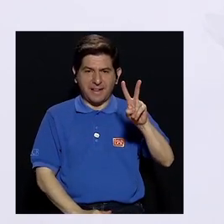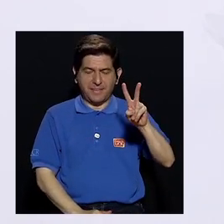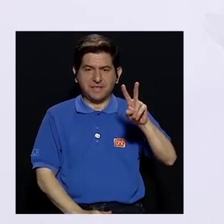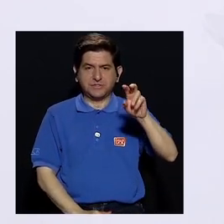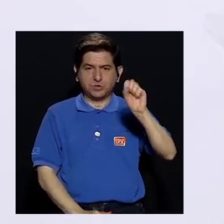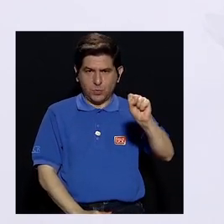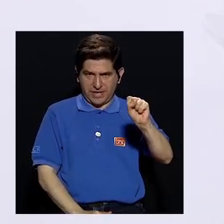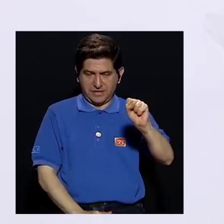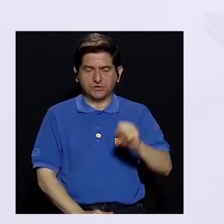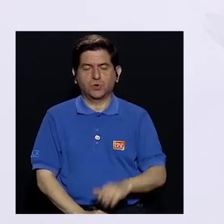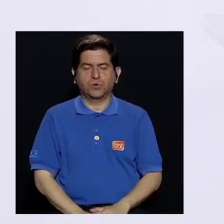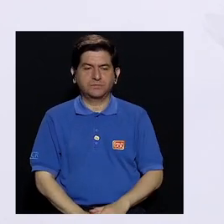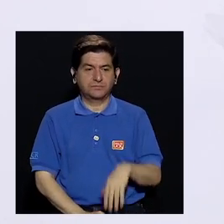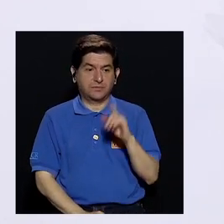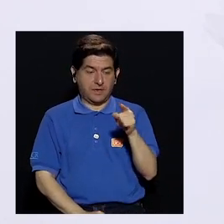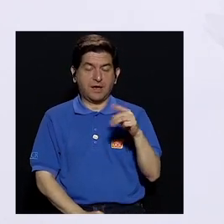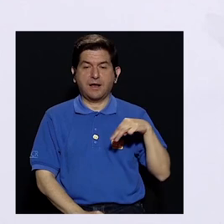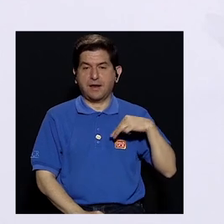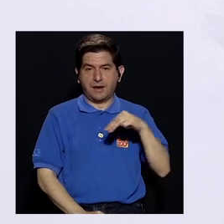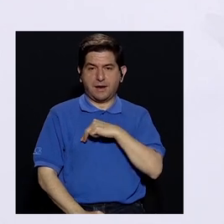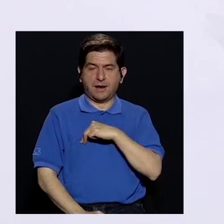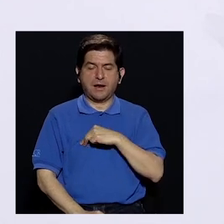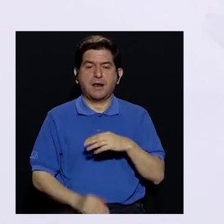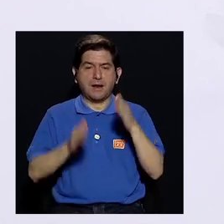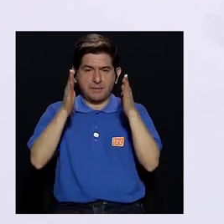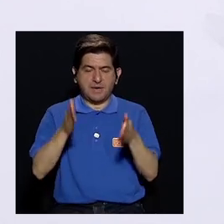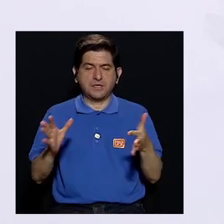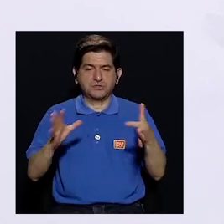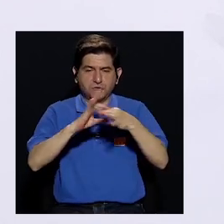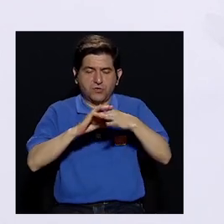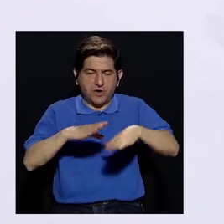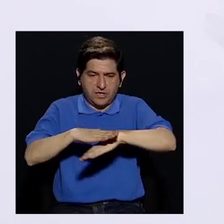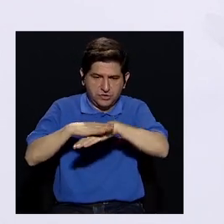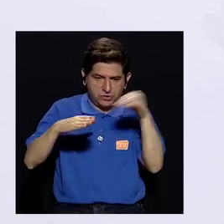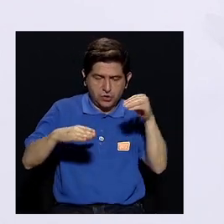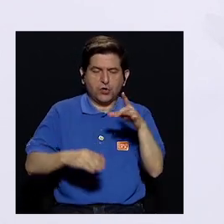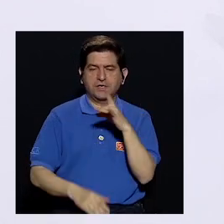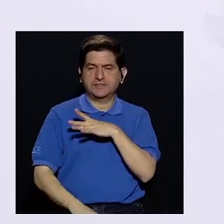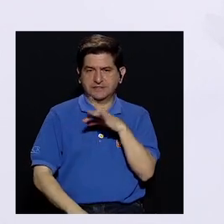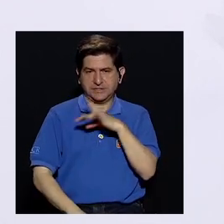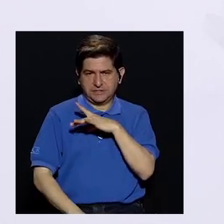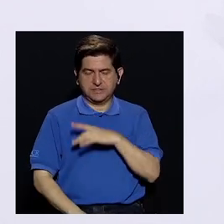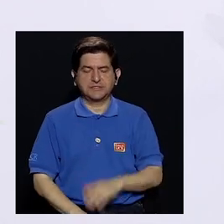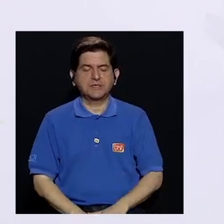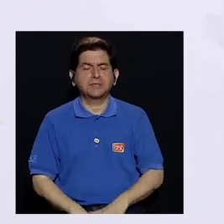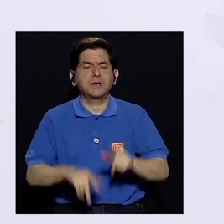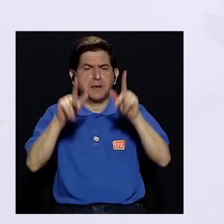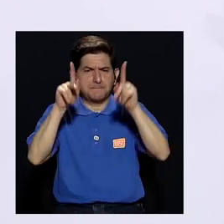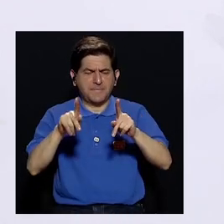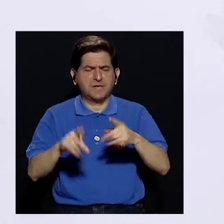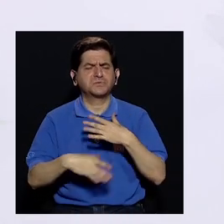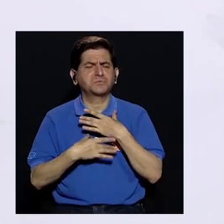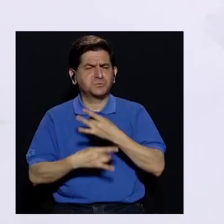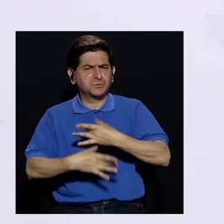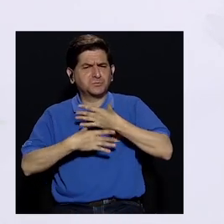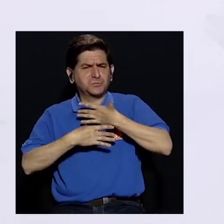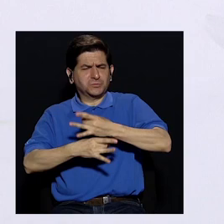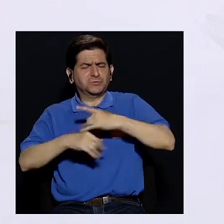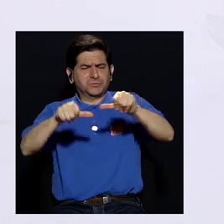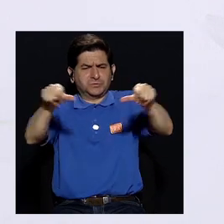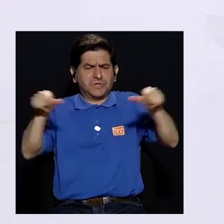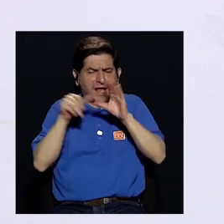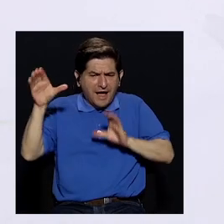que había sido ministro de relaciones exteriores de chile y era una persona muy interesada